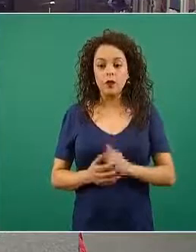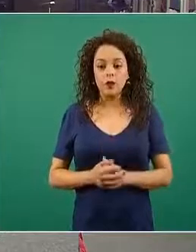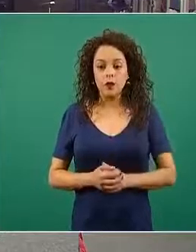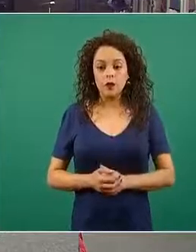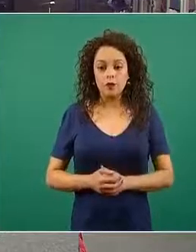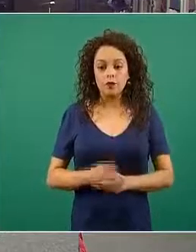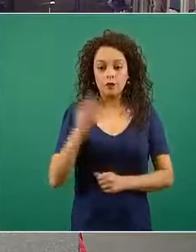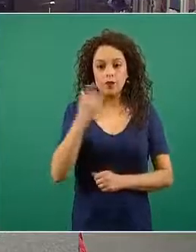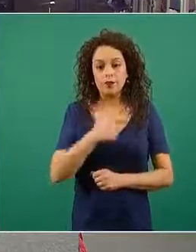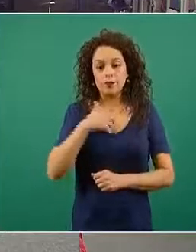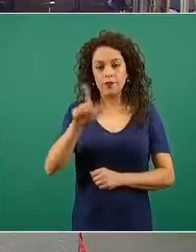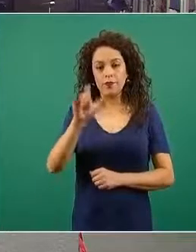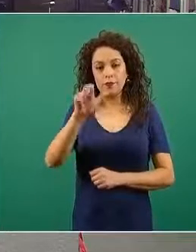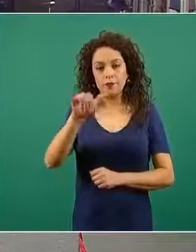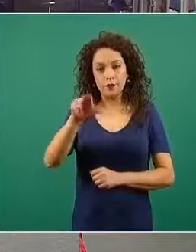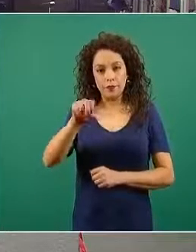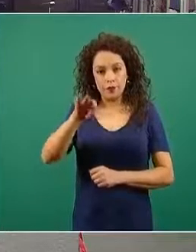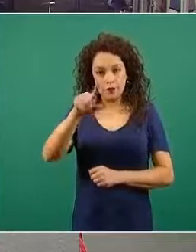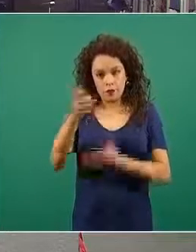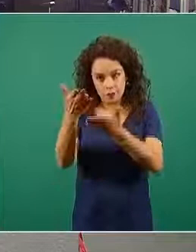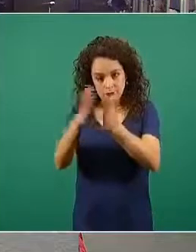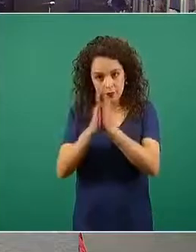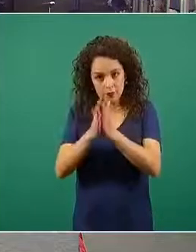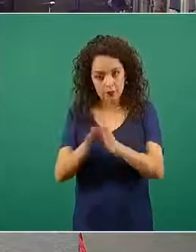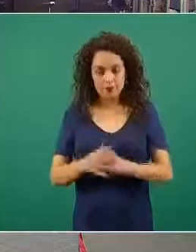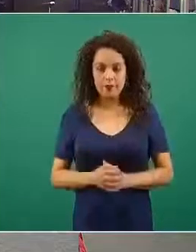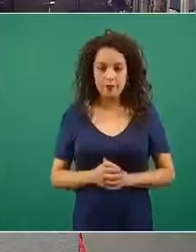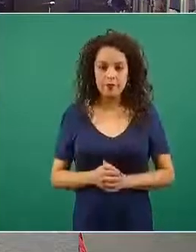Noble, Pulso Saludable, por favor.